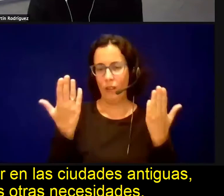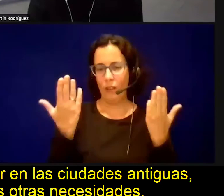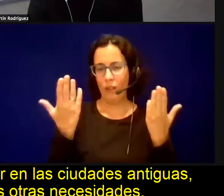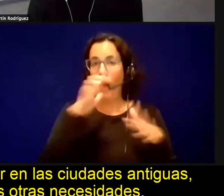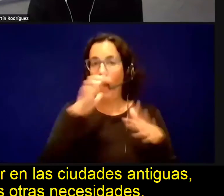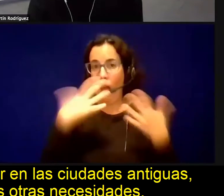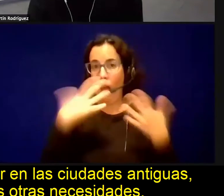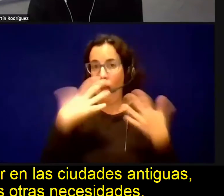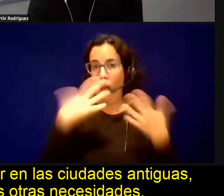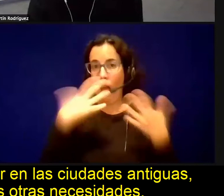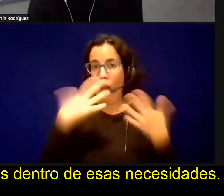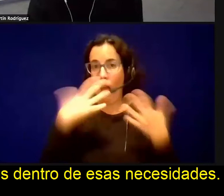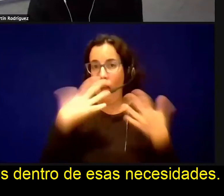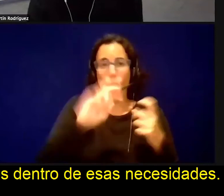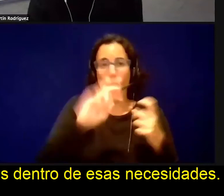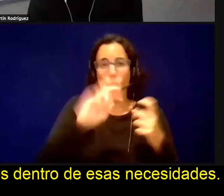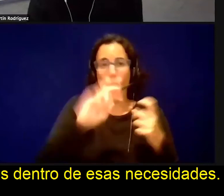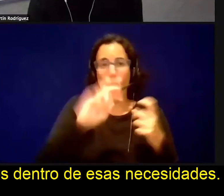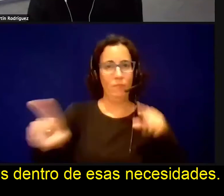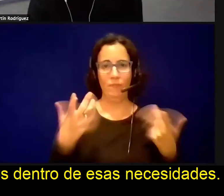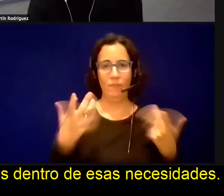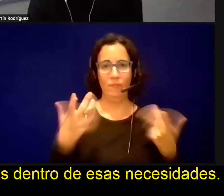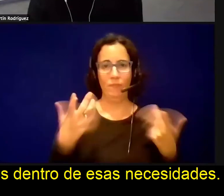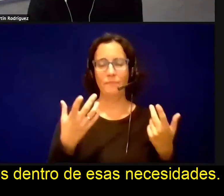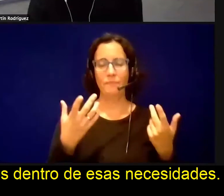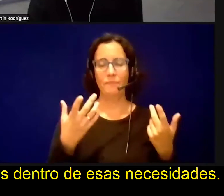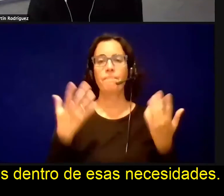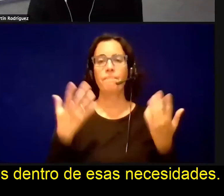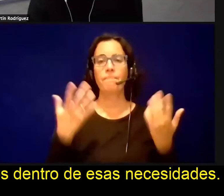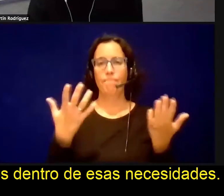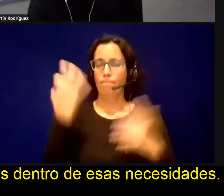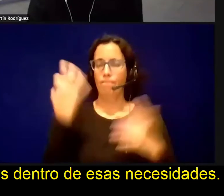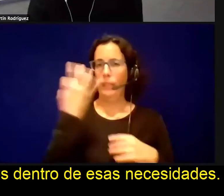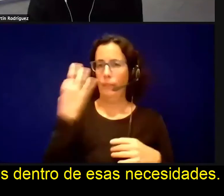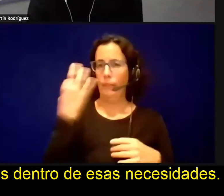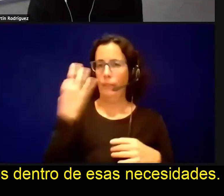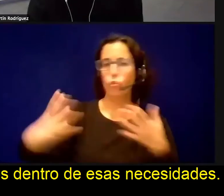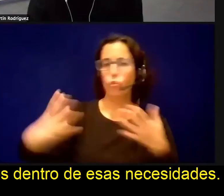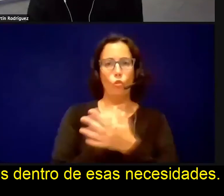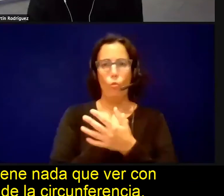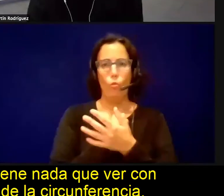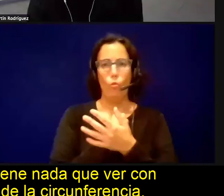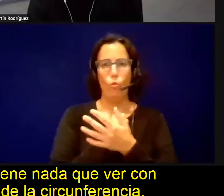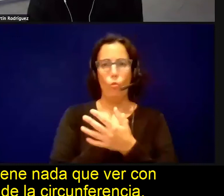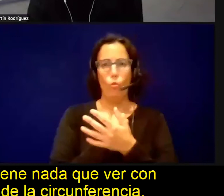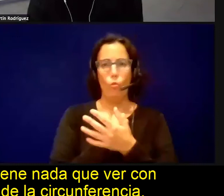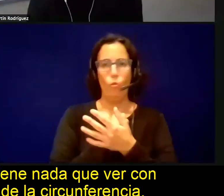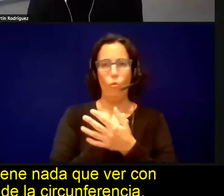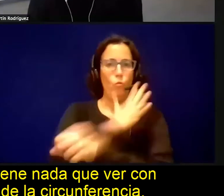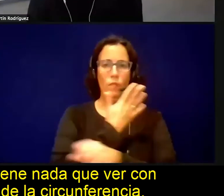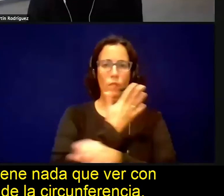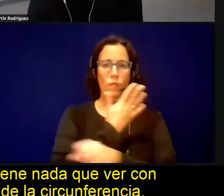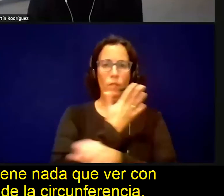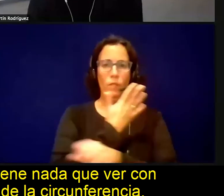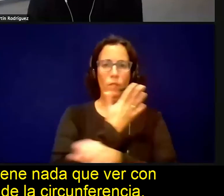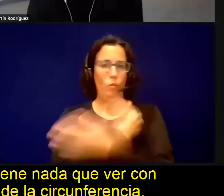necesidades, pero por supuesto que tenemos que estar todos dentro de esas necesidades, ¿no? No el ciudadano, ese ciudadano medio que ahora